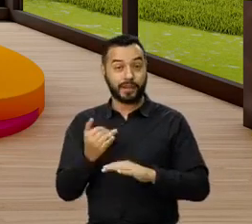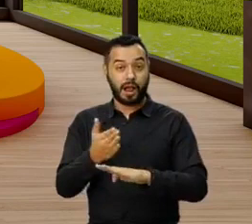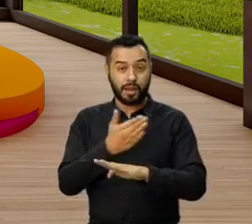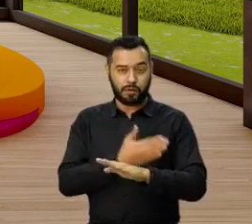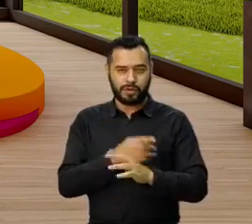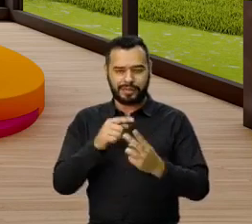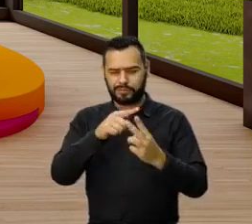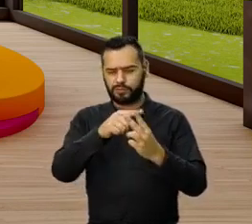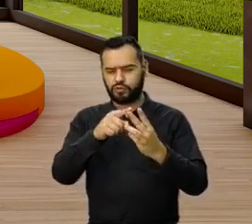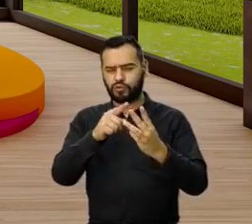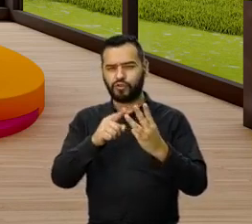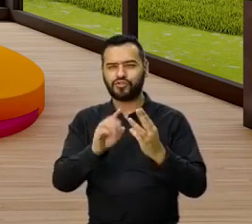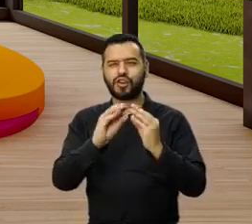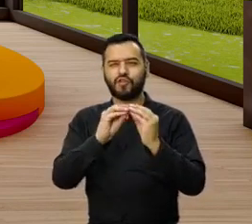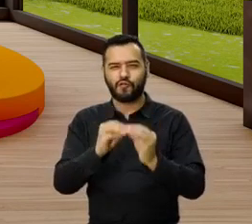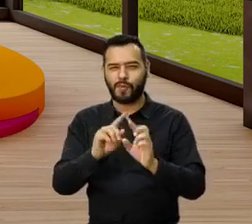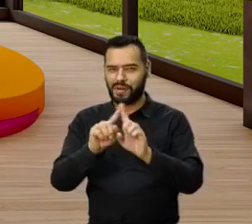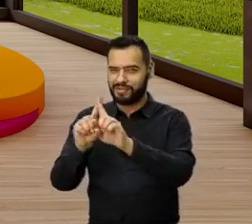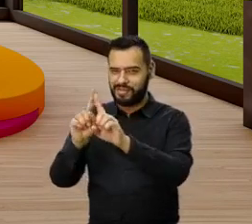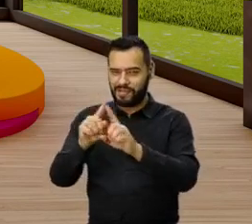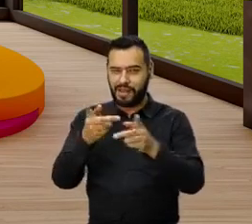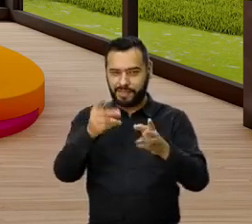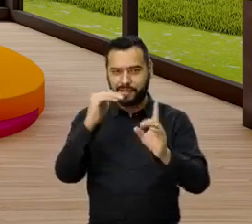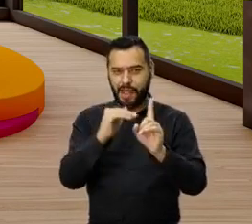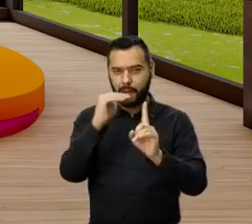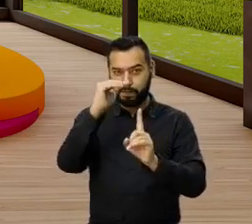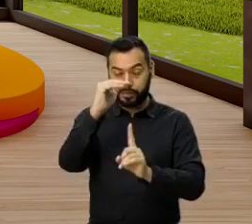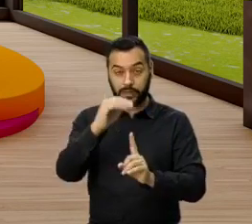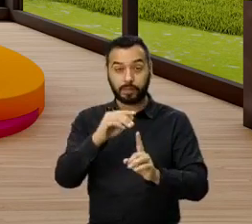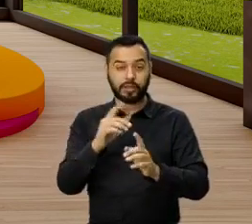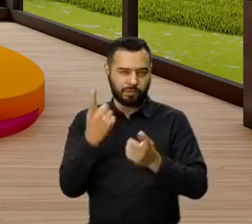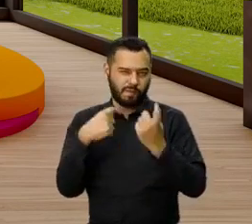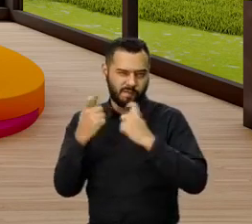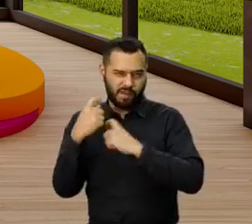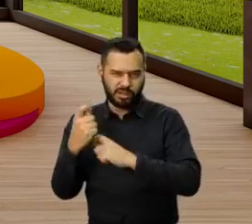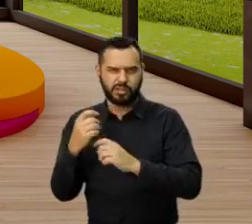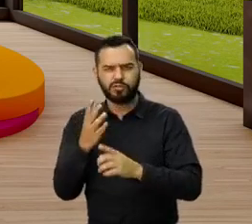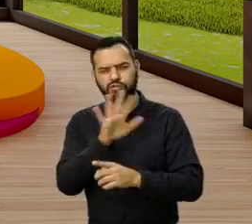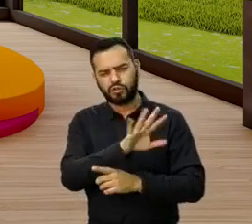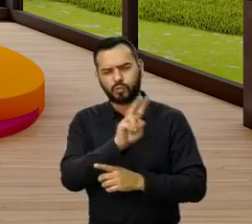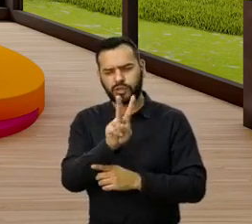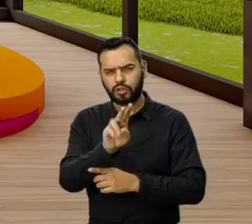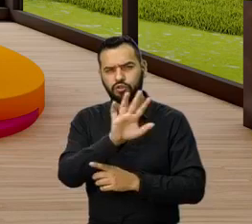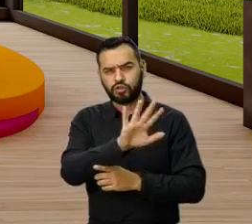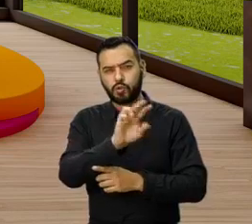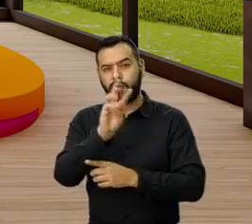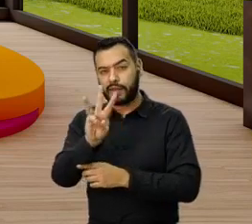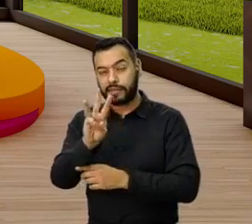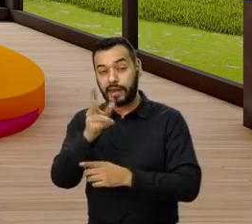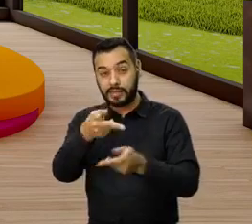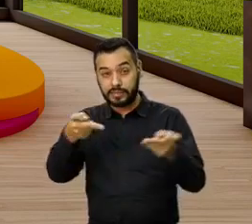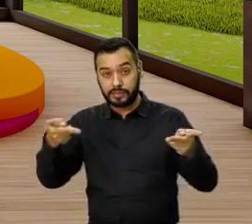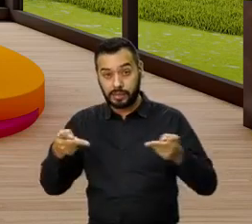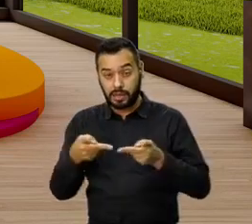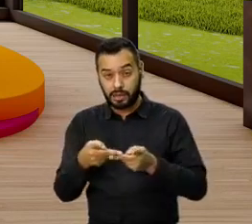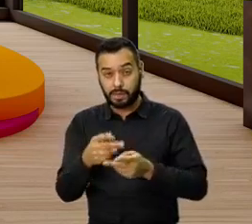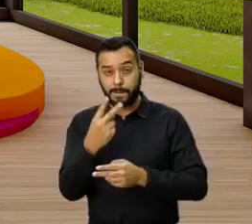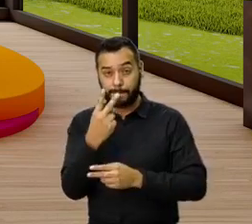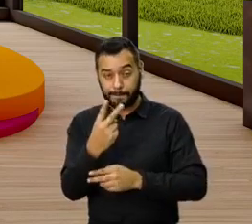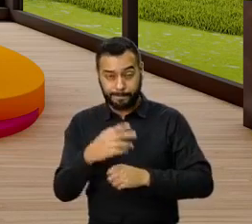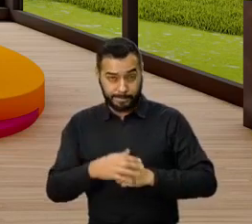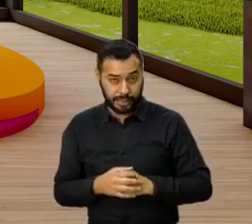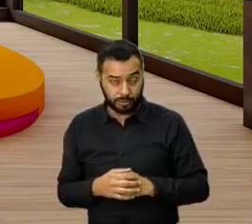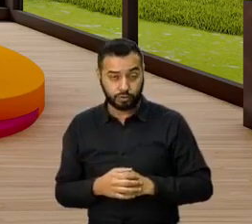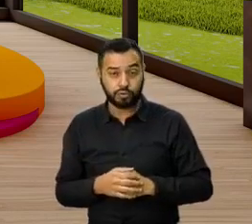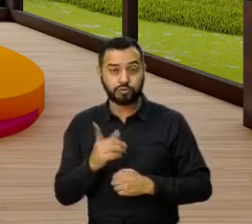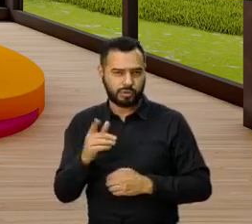de tres tipos de apartamentos que son los que estamos comercializando con espacios alrededor de 52 53 metros cuadrados una de las mayores ventajas